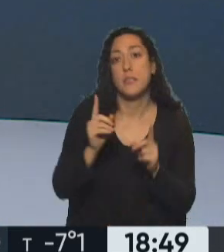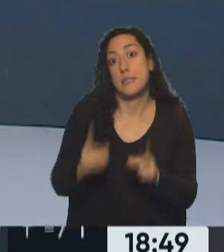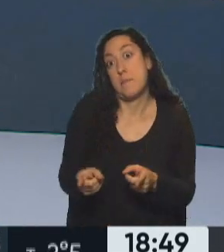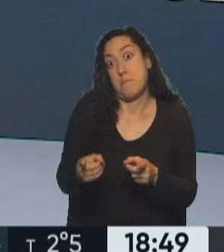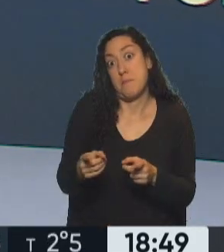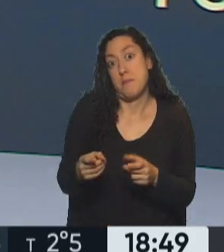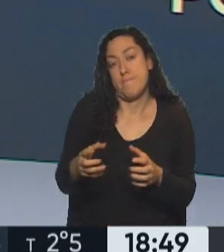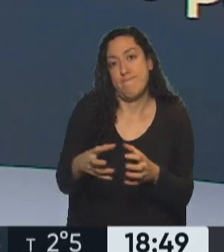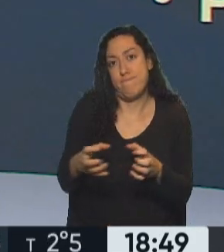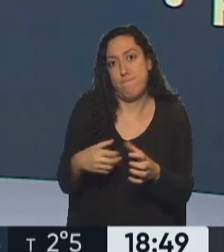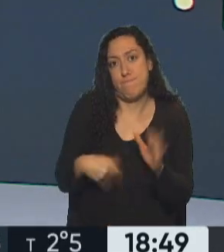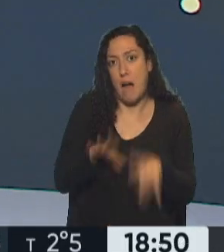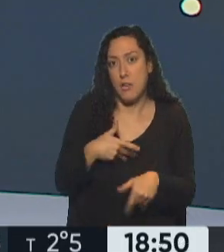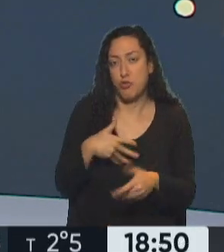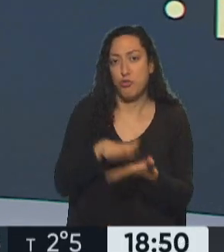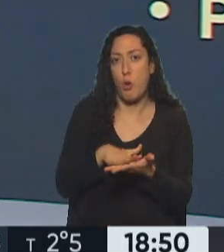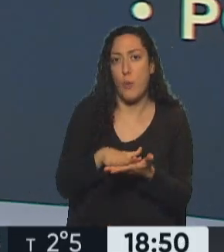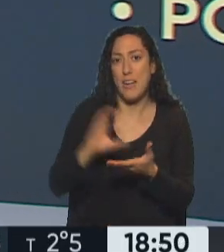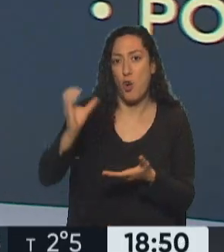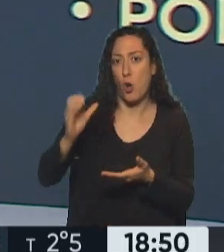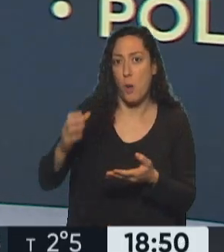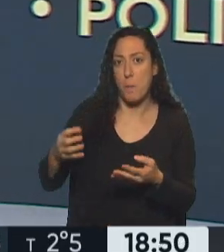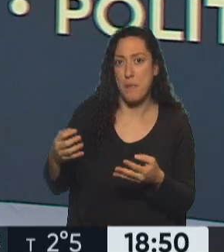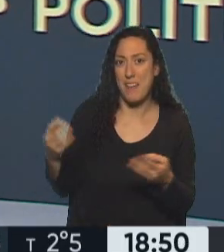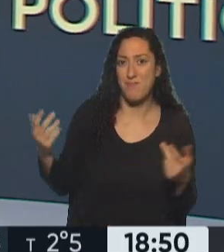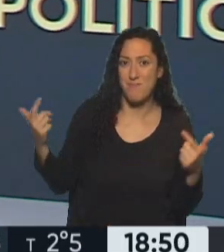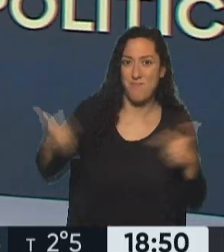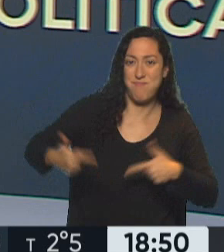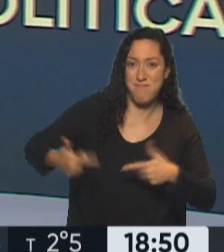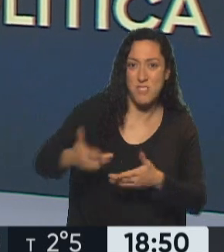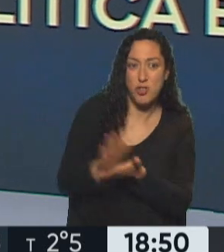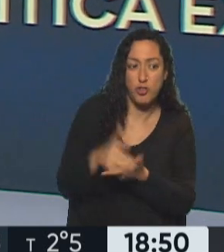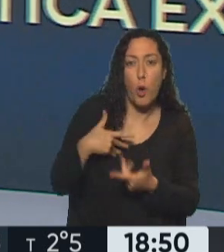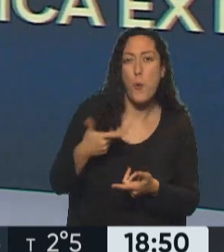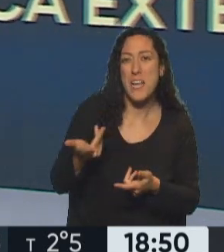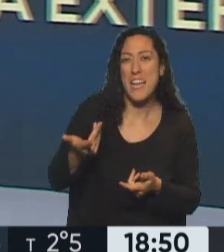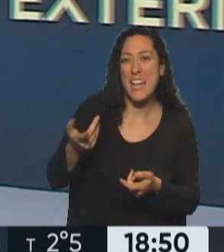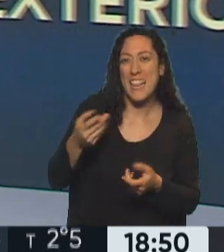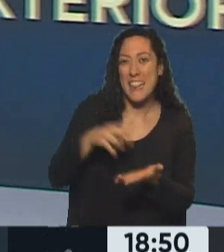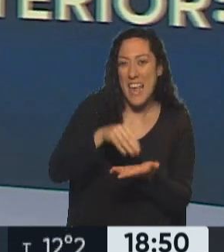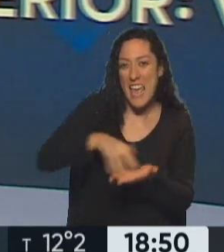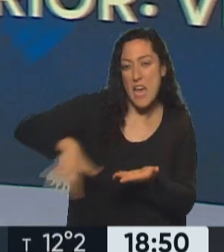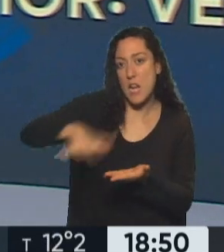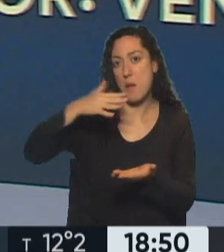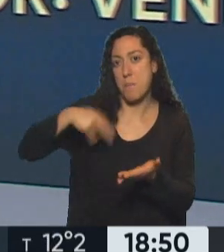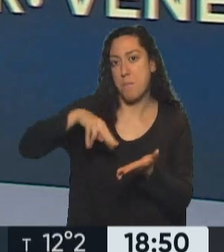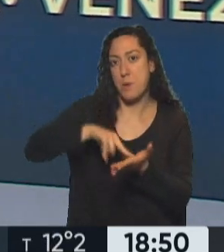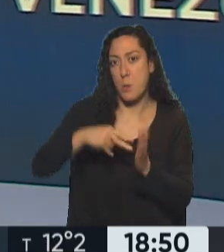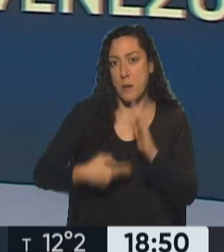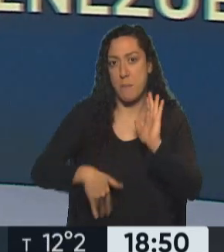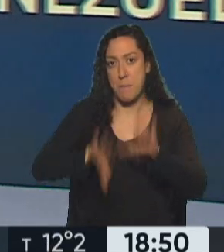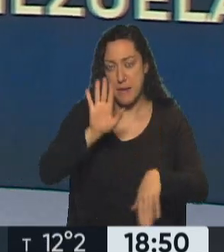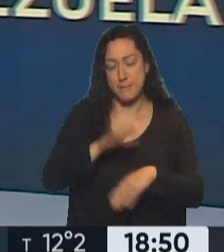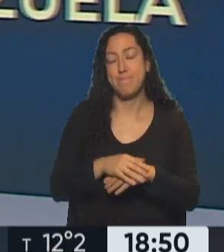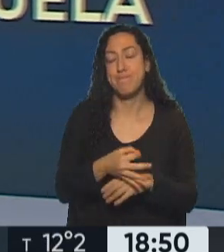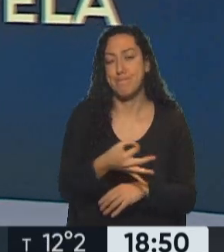grandes conflictos, si hablamos del conflicto armado en Colombia, lo que tiene que ver con la tierra. Tal vez uno de los campos más reticentes, ¿no? Exactamente.